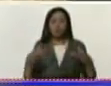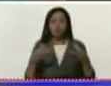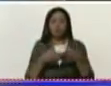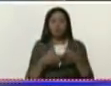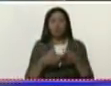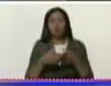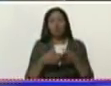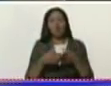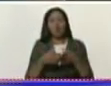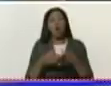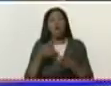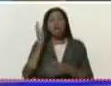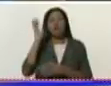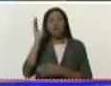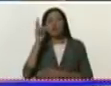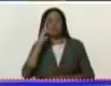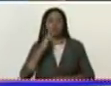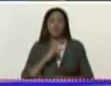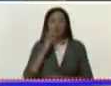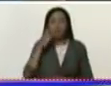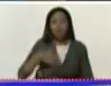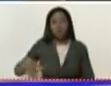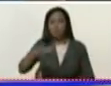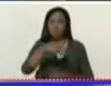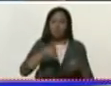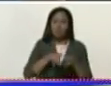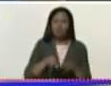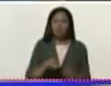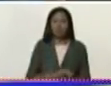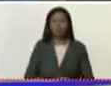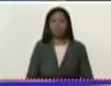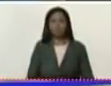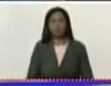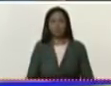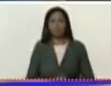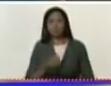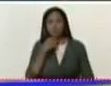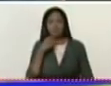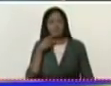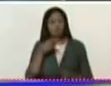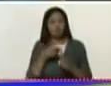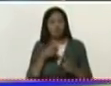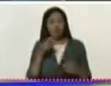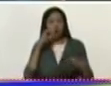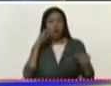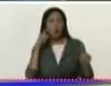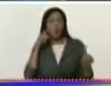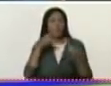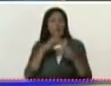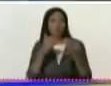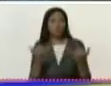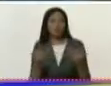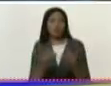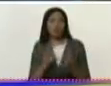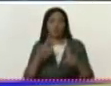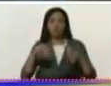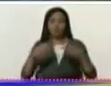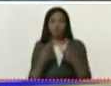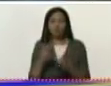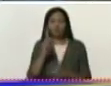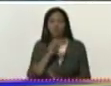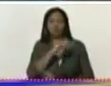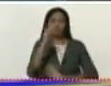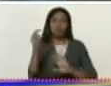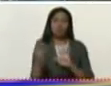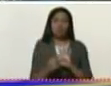Bolivariano de los Pueblos, todos los consejos comunales. Y bueno, nos planteamos una meta que fue actualizar el